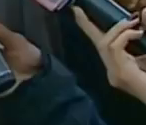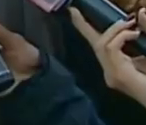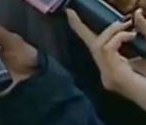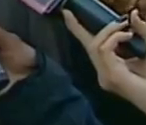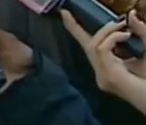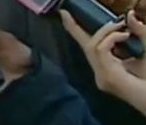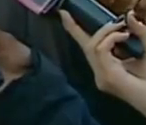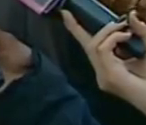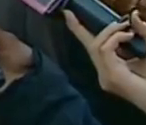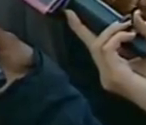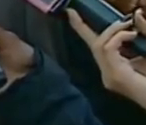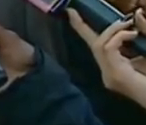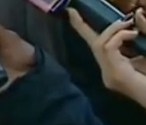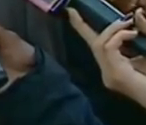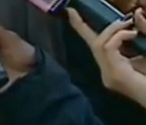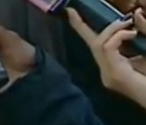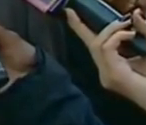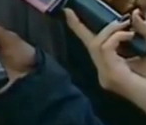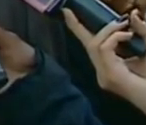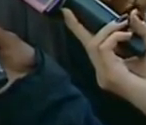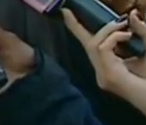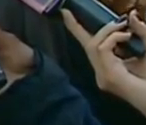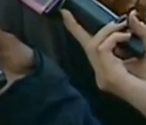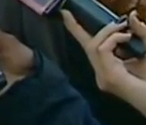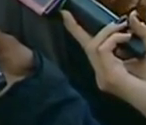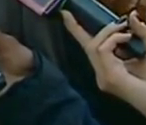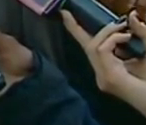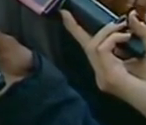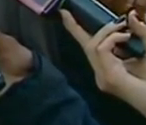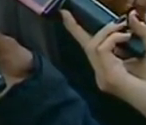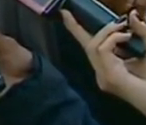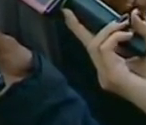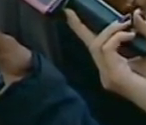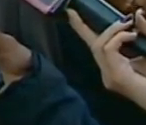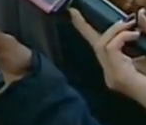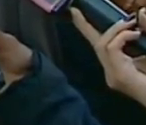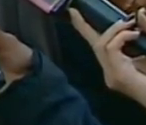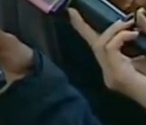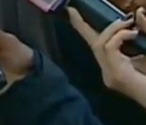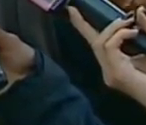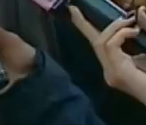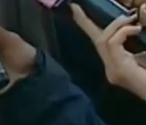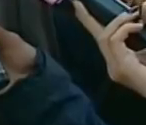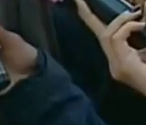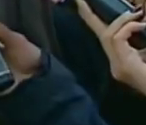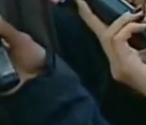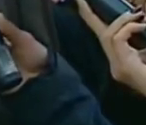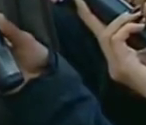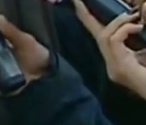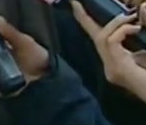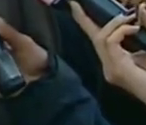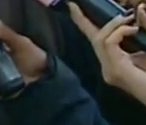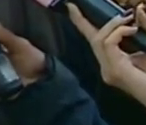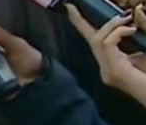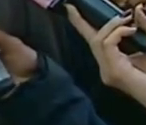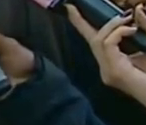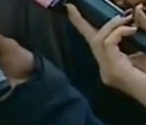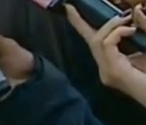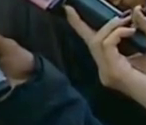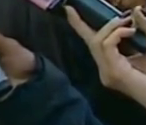tomando, conforma toda una política de ofensiva para ir creando un nuevo sistema